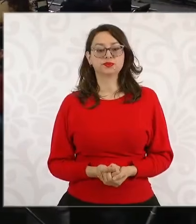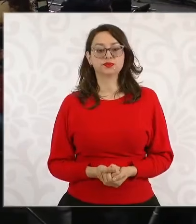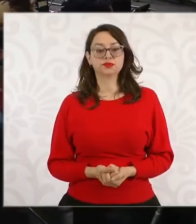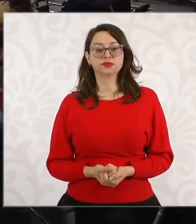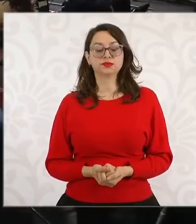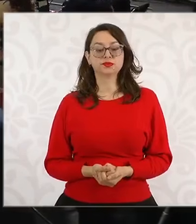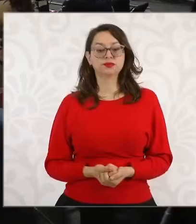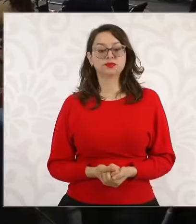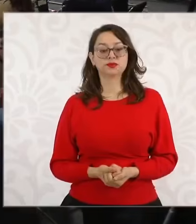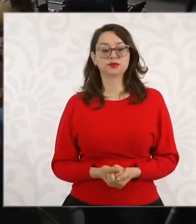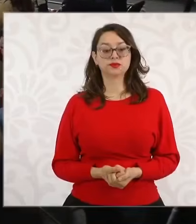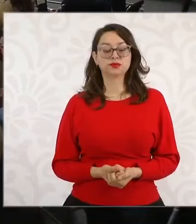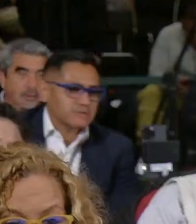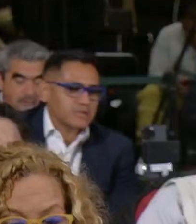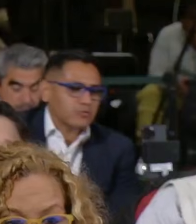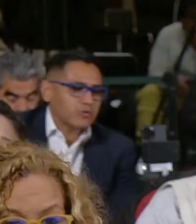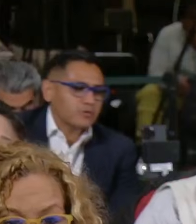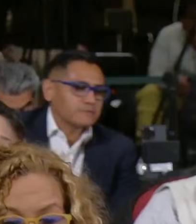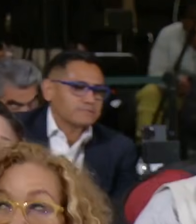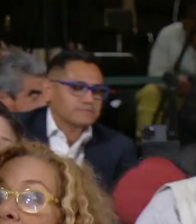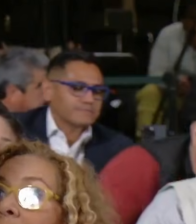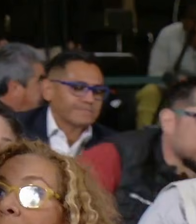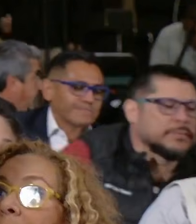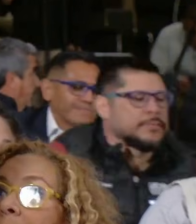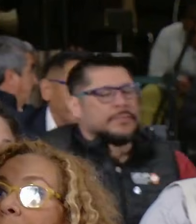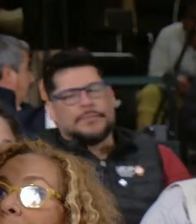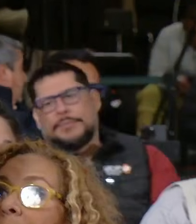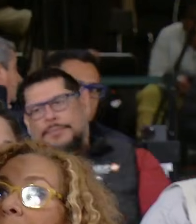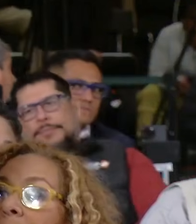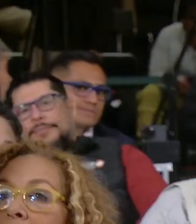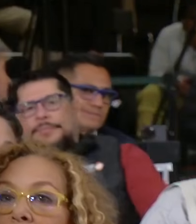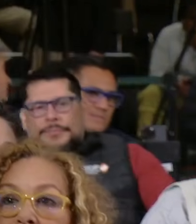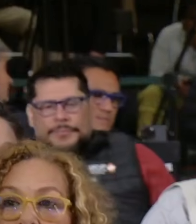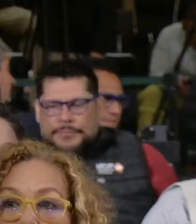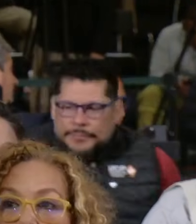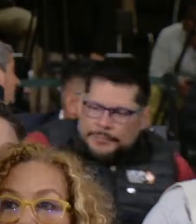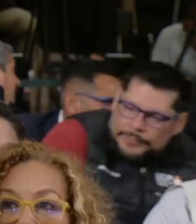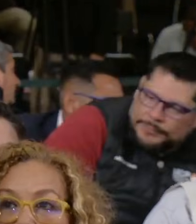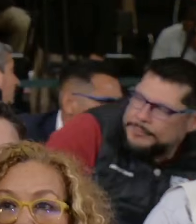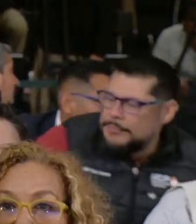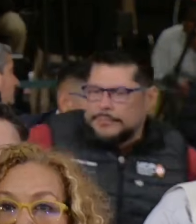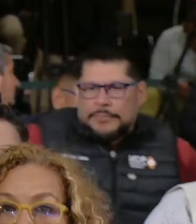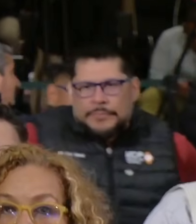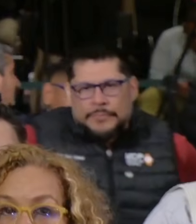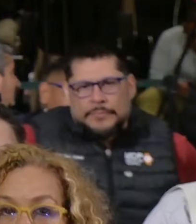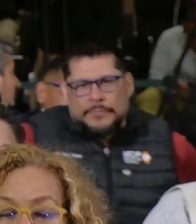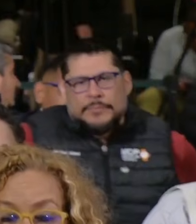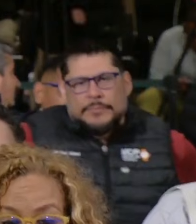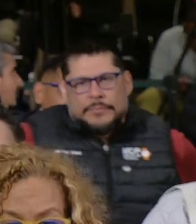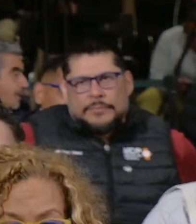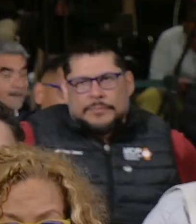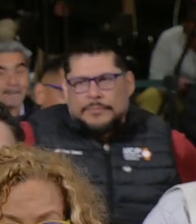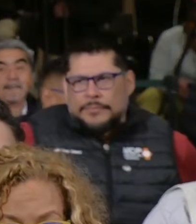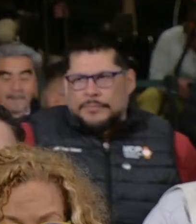enormous military presence, there is appalling violence every day, murders, assassinations, terrible mutilations. What's